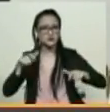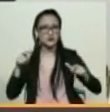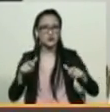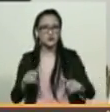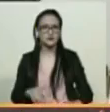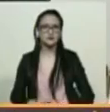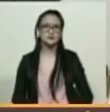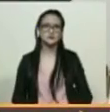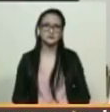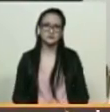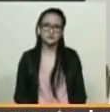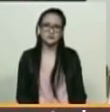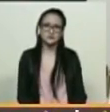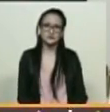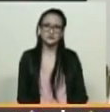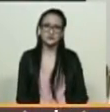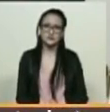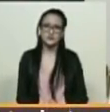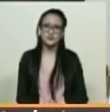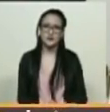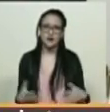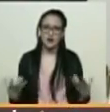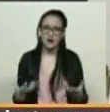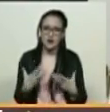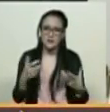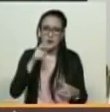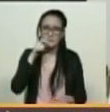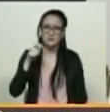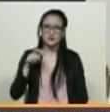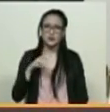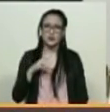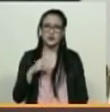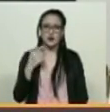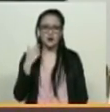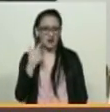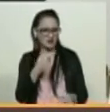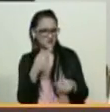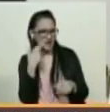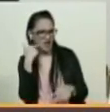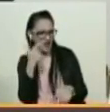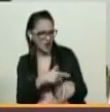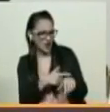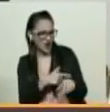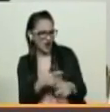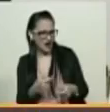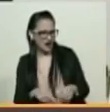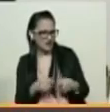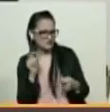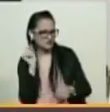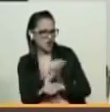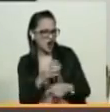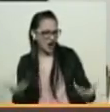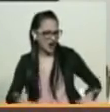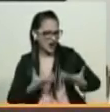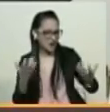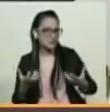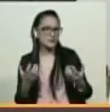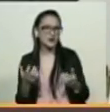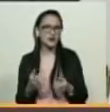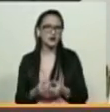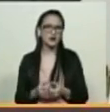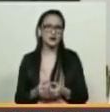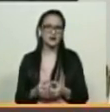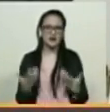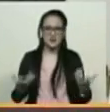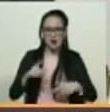Complicada, compleja, deleznable es quemar gente viva por su color de piel. Deleznable es cerrar calles, quemar gente, quemar